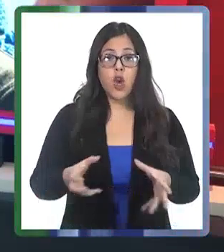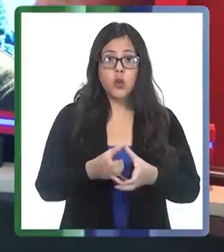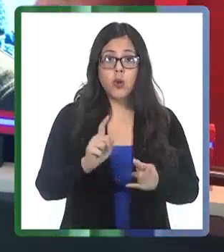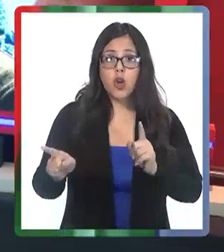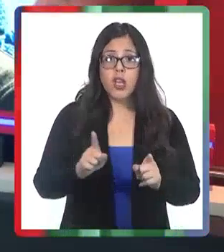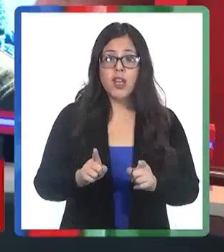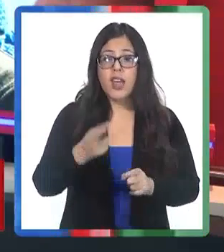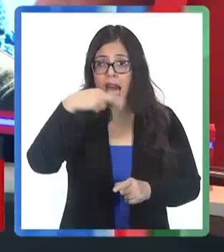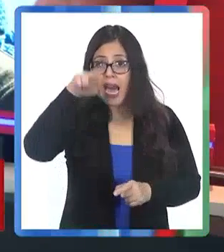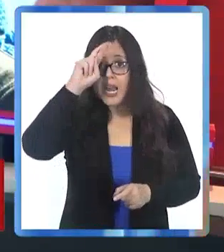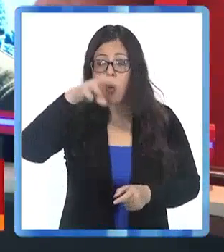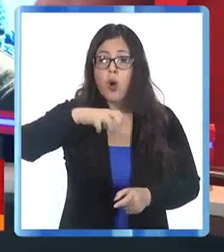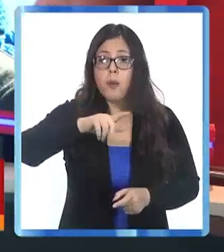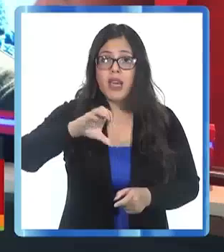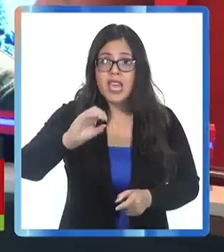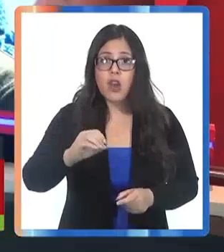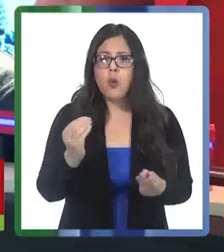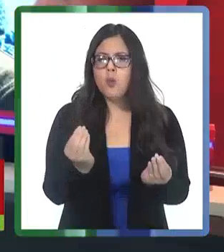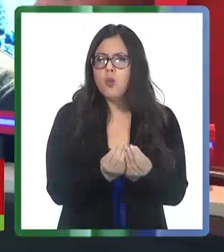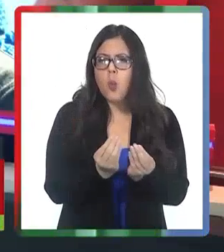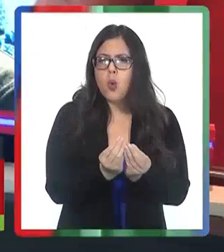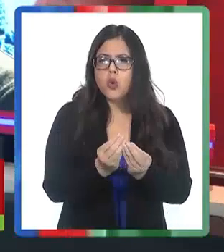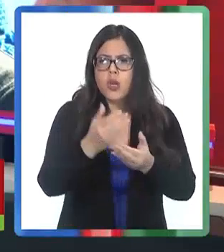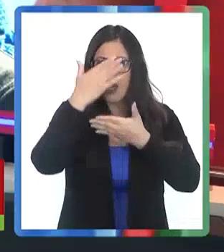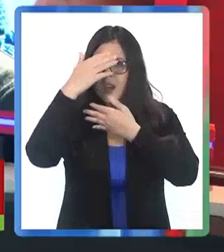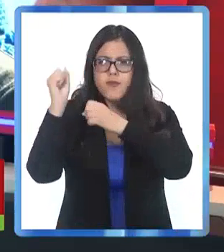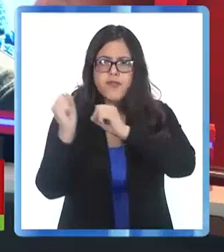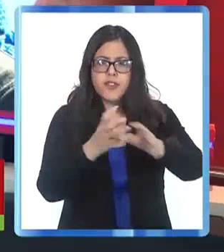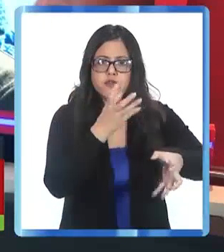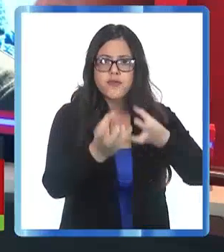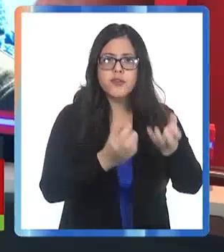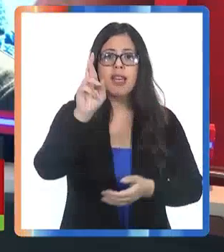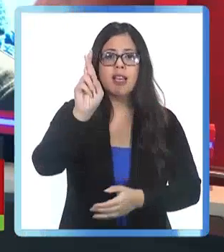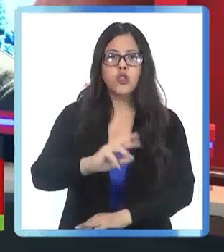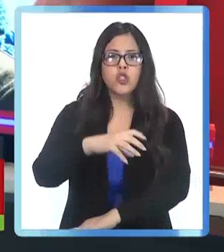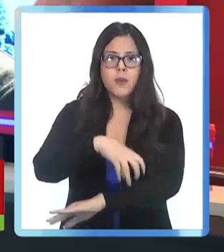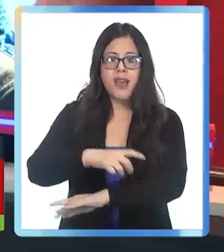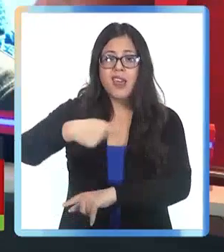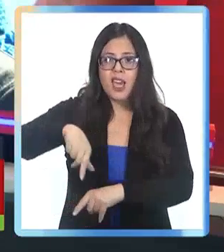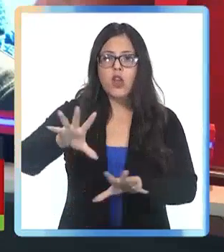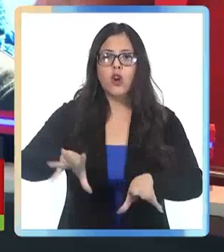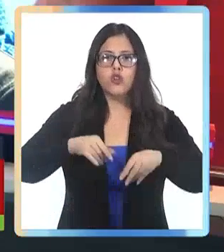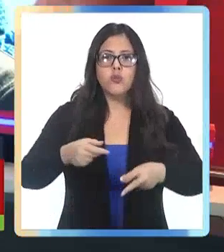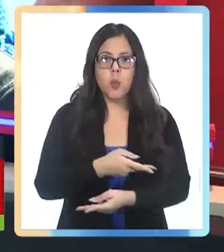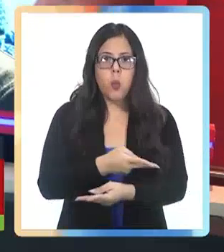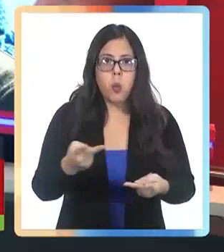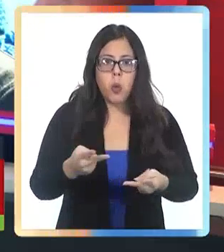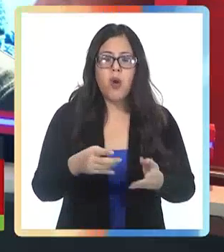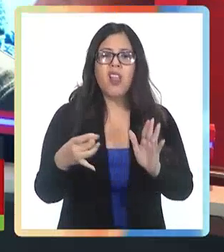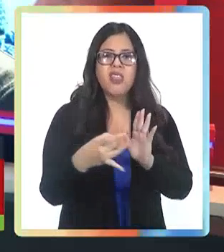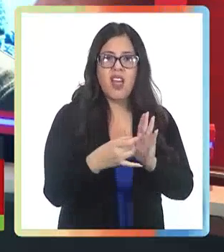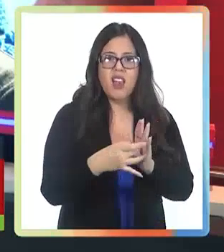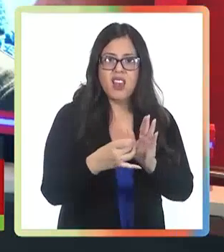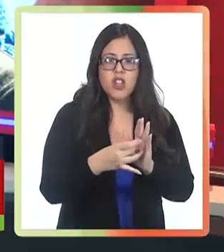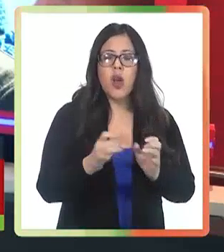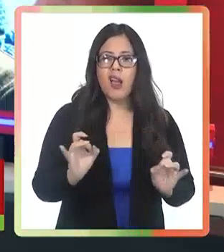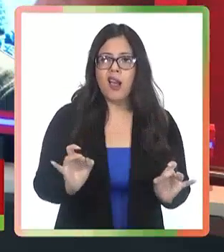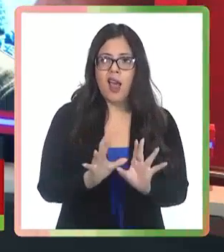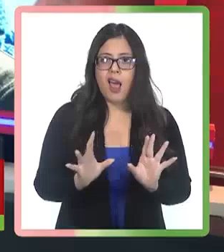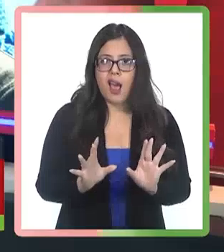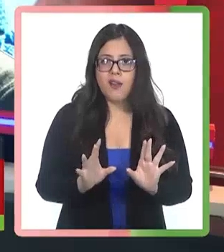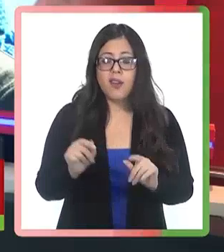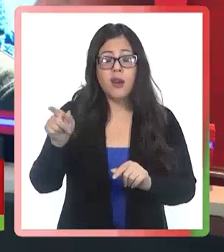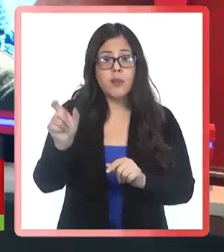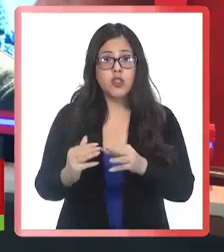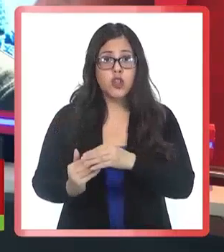Arauco Mayeco se ha adjudicado cientos de atentados incendiarios en el sur del país. Asume públicamente que comete delitos